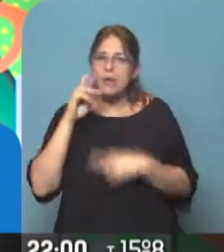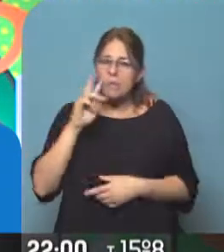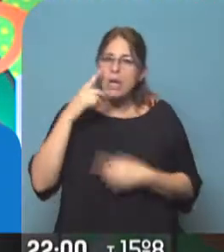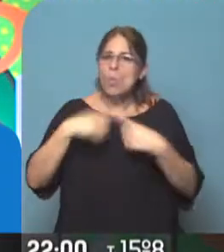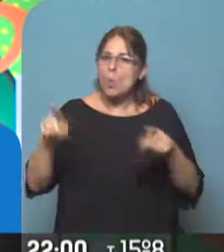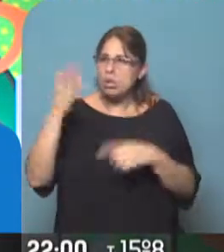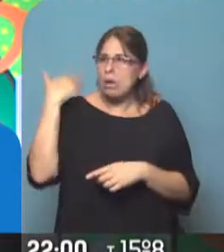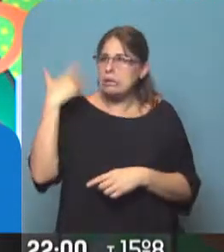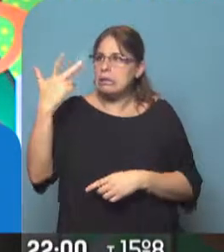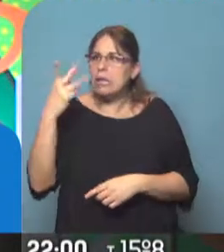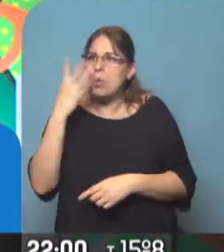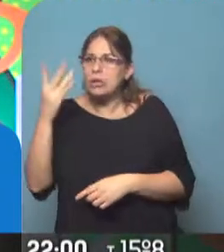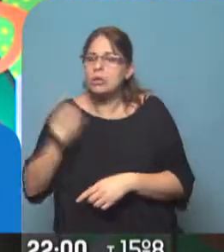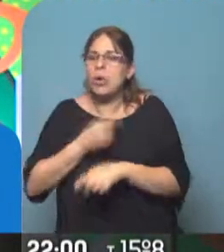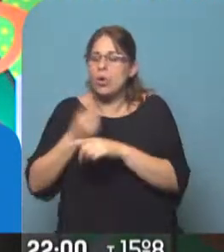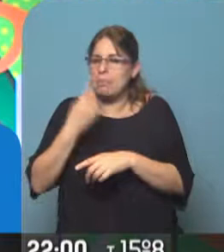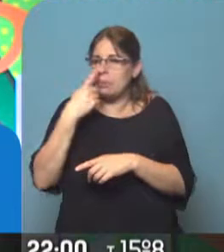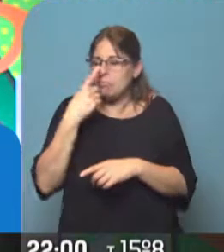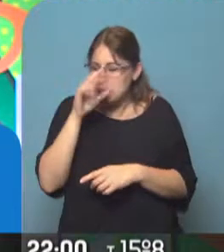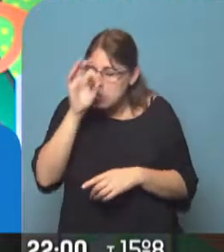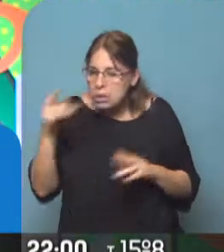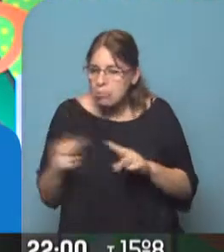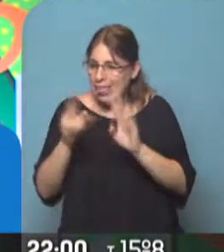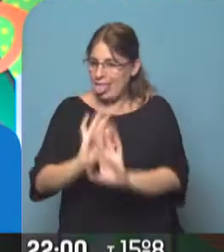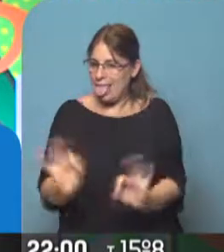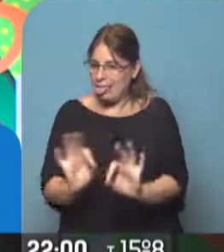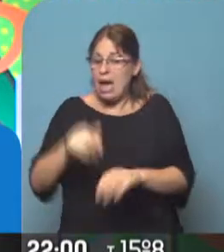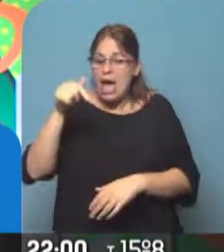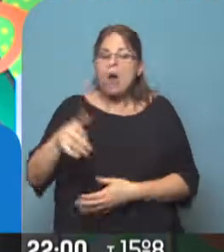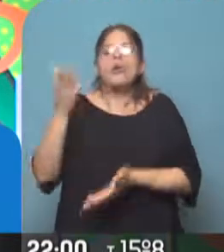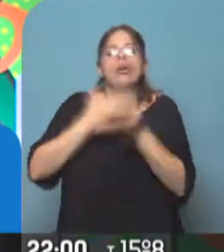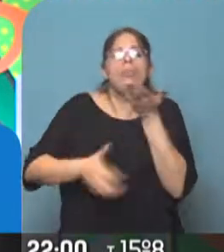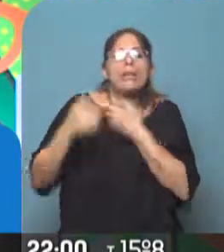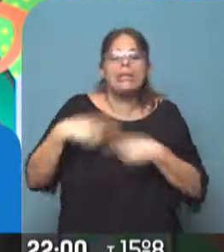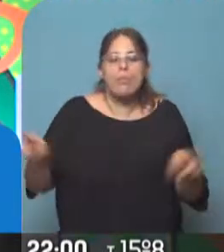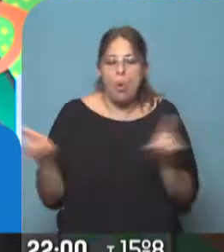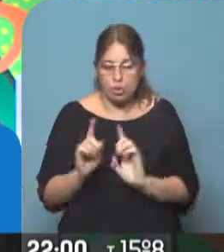hasta hace 3 o 4 horas no se habían visto nunca la cara y que están compartiendo un repertorio.